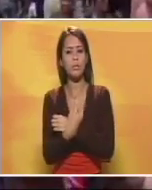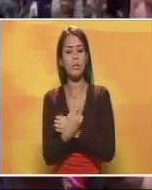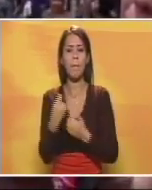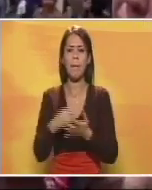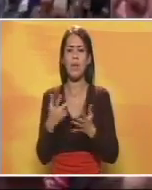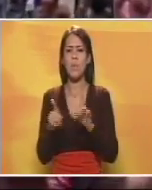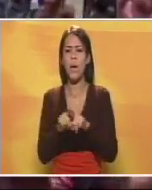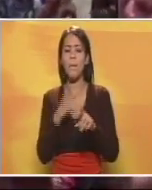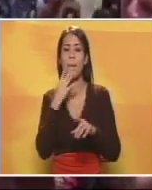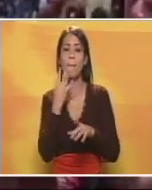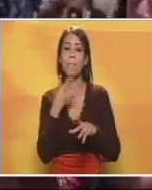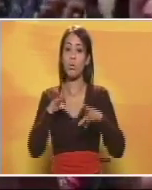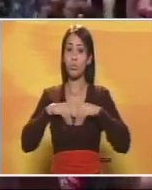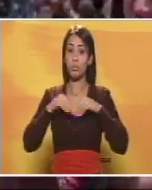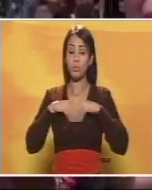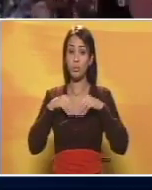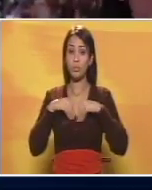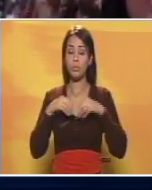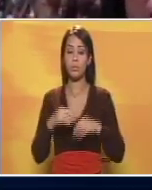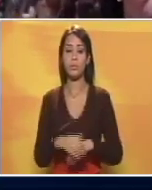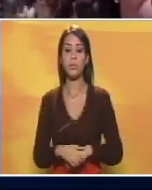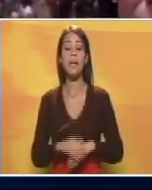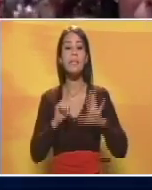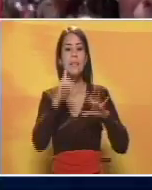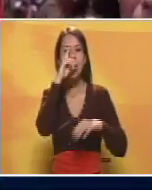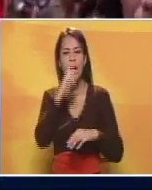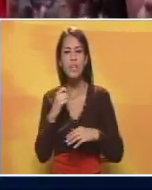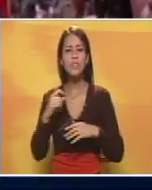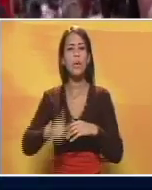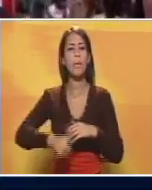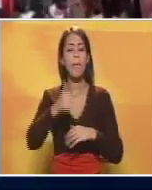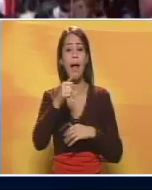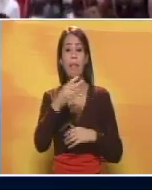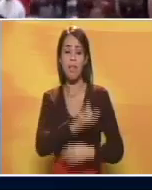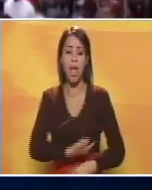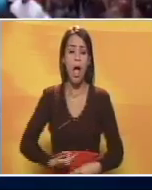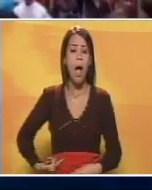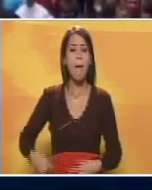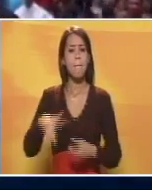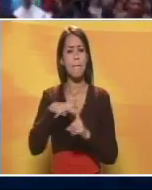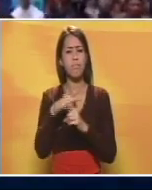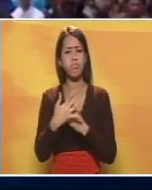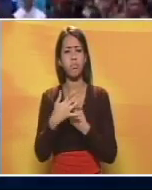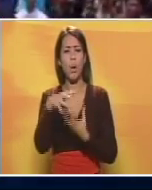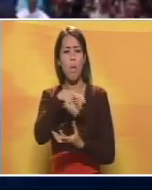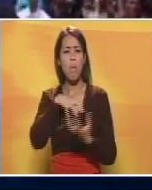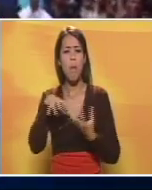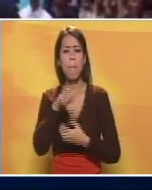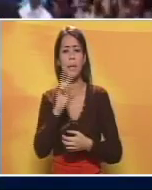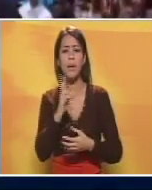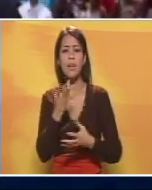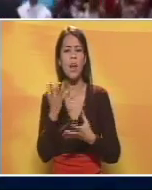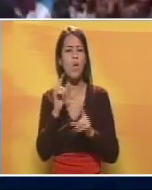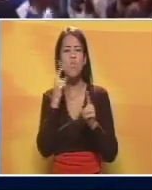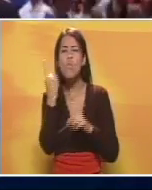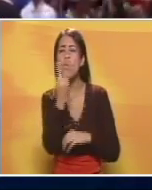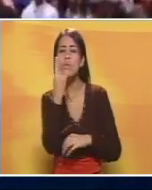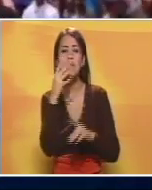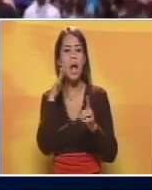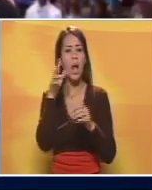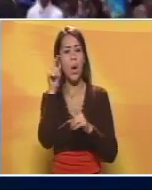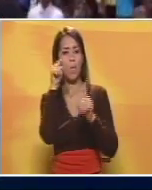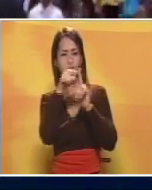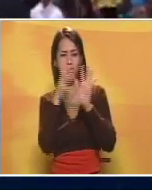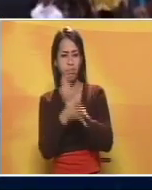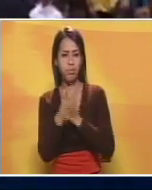abstencionismo busca 6 años más de hambre, 6 años más de crisis. Señores, la única forma de cambiar este gobierno no es con